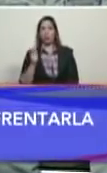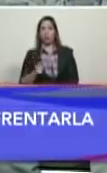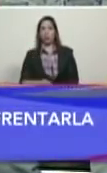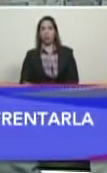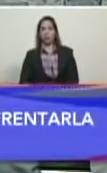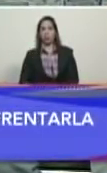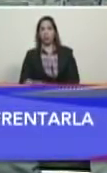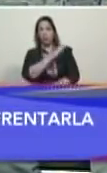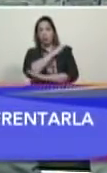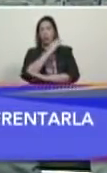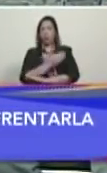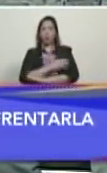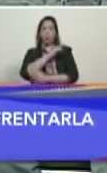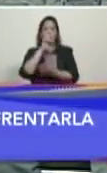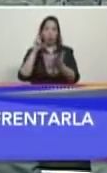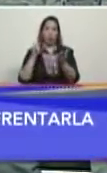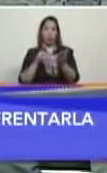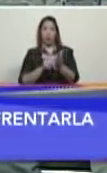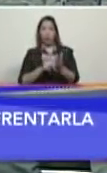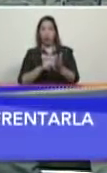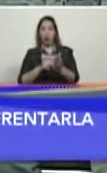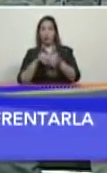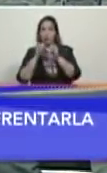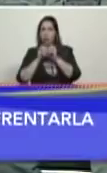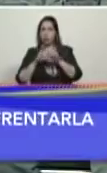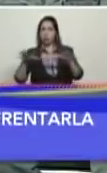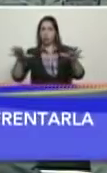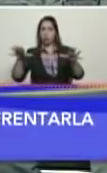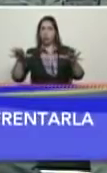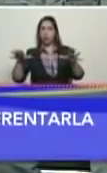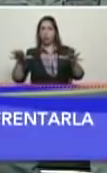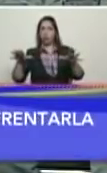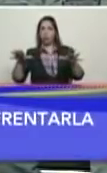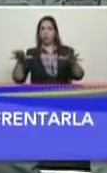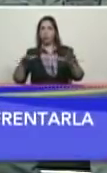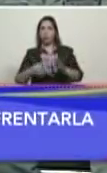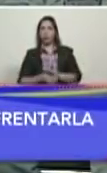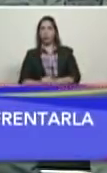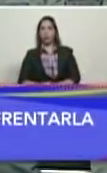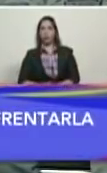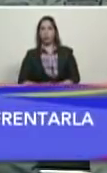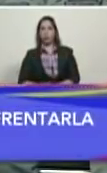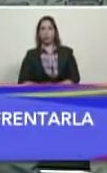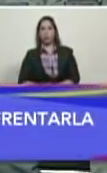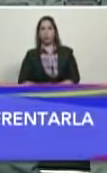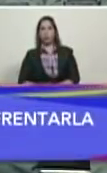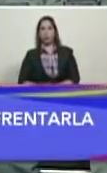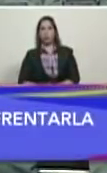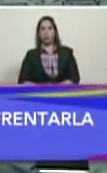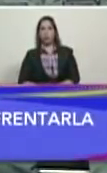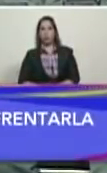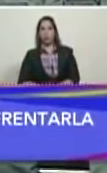Una Fuerza Armada desplegada, bien coordinada, bien dirigida,